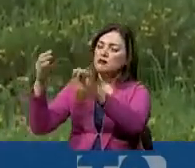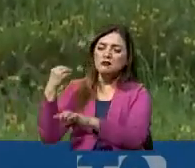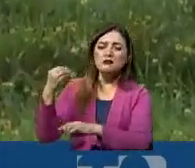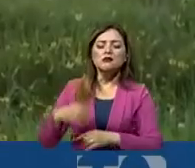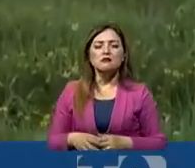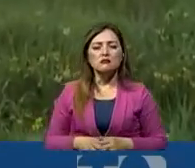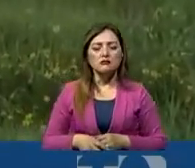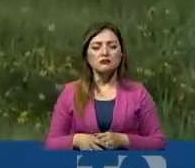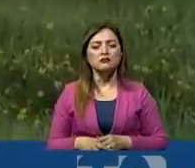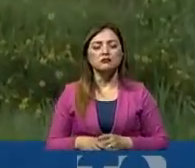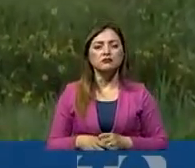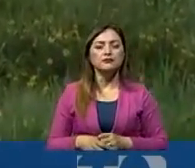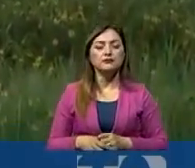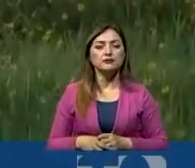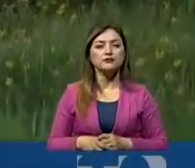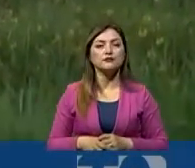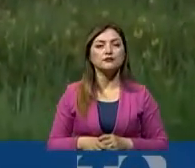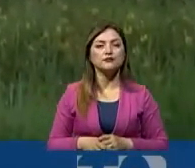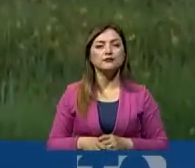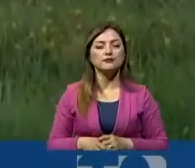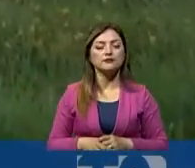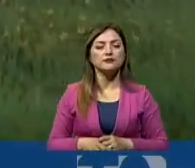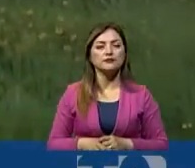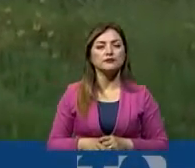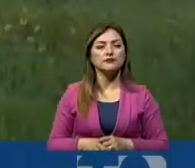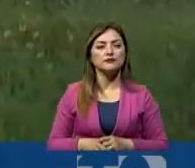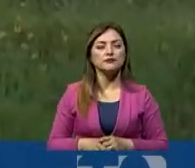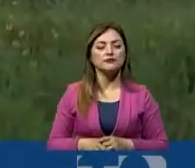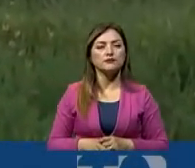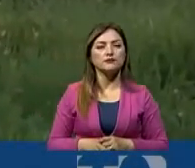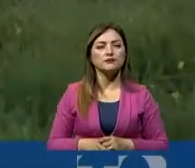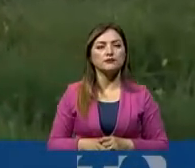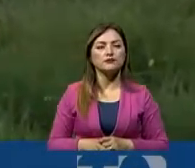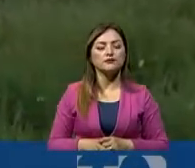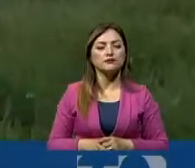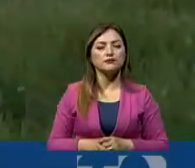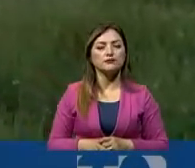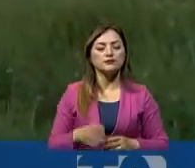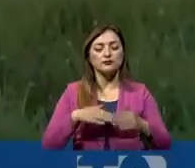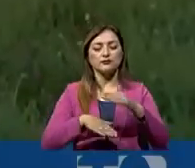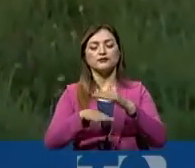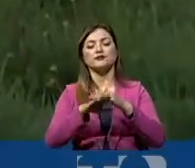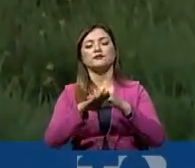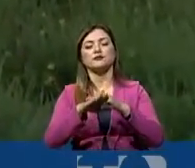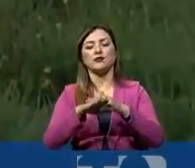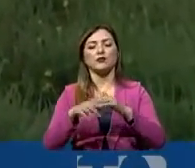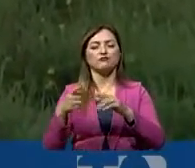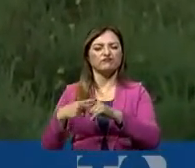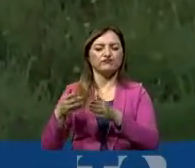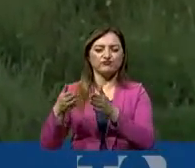justamente colocar la señalética respectiva, los rótulos que corresponden a la entrada, en los